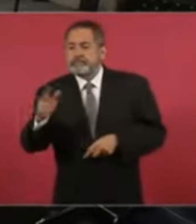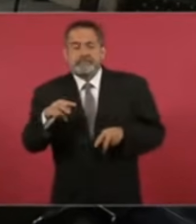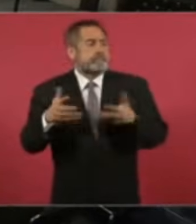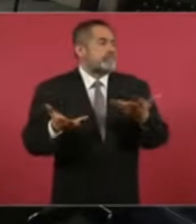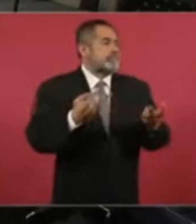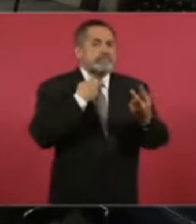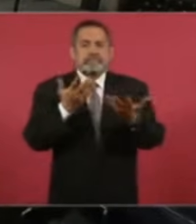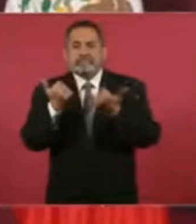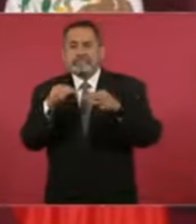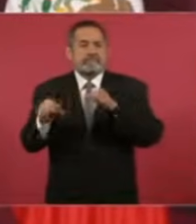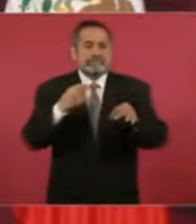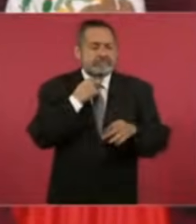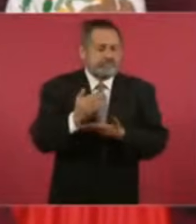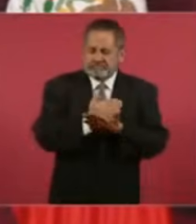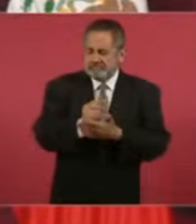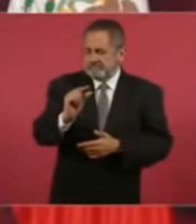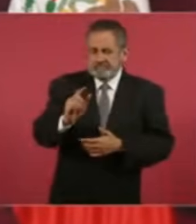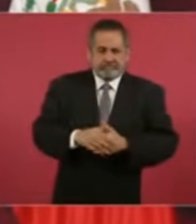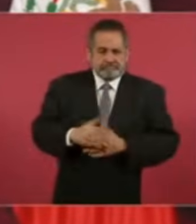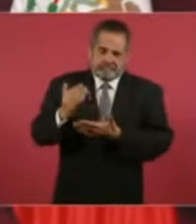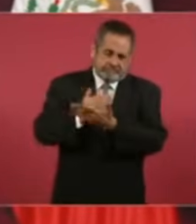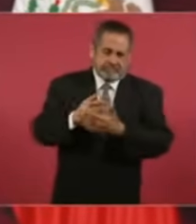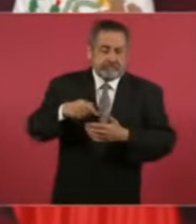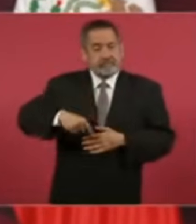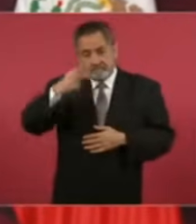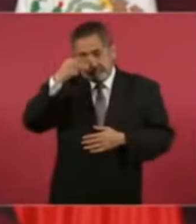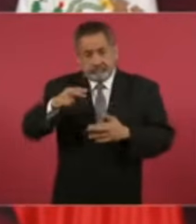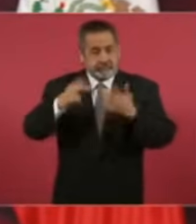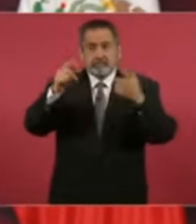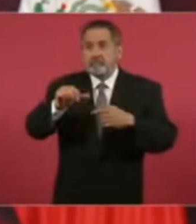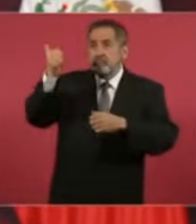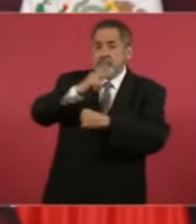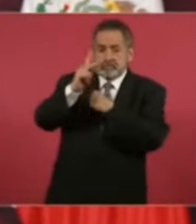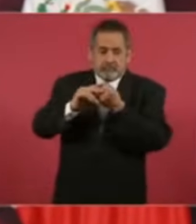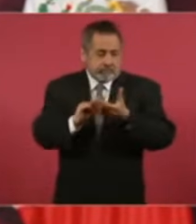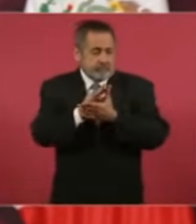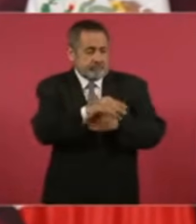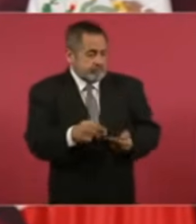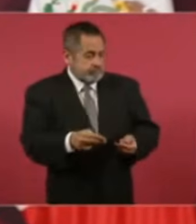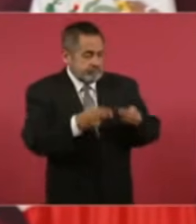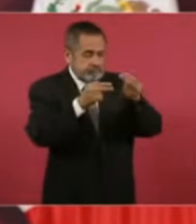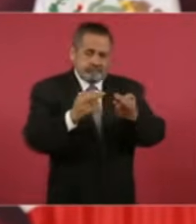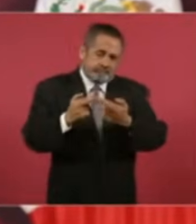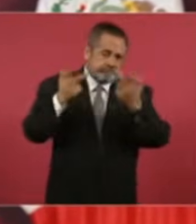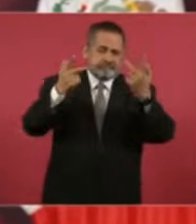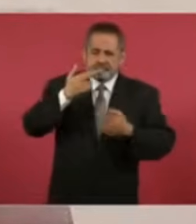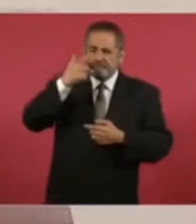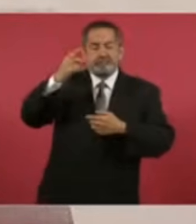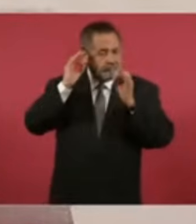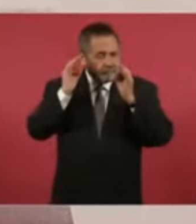puedo decir que tenemos récord en inversión extranjera, récord en